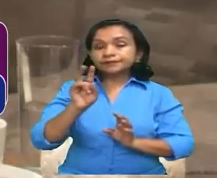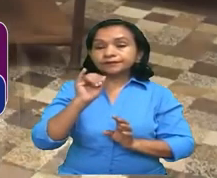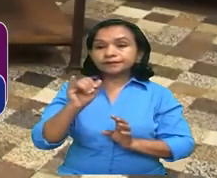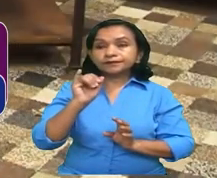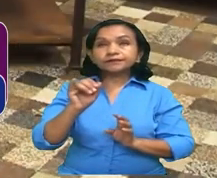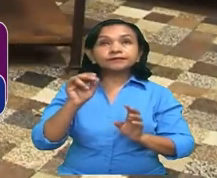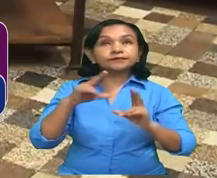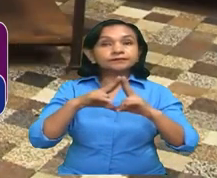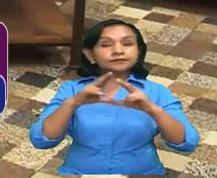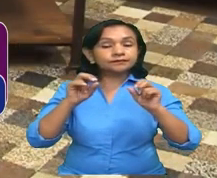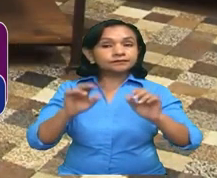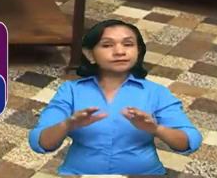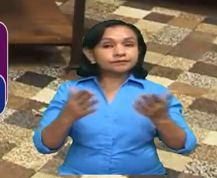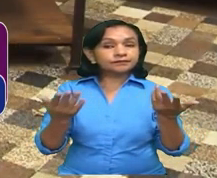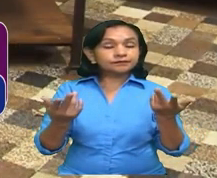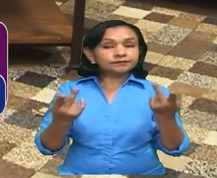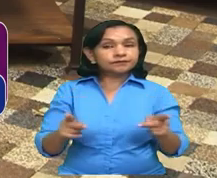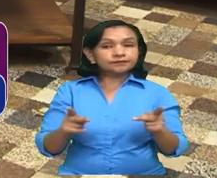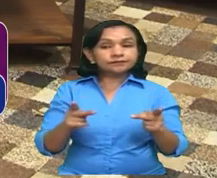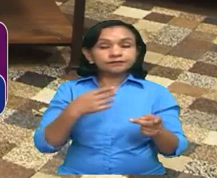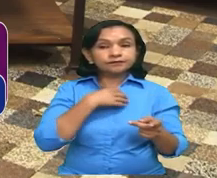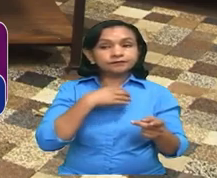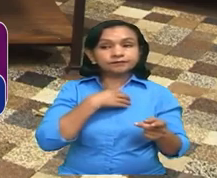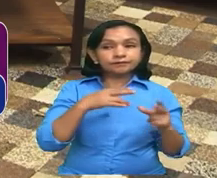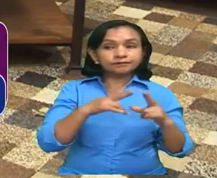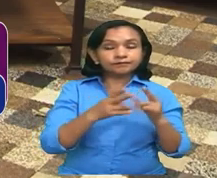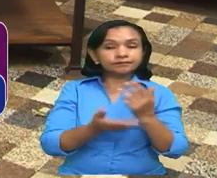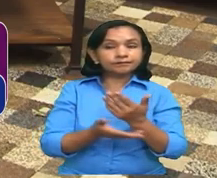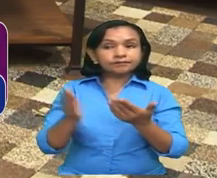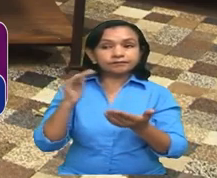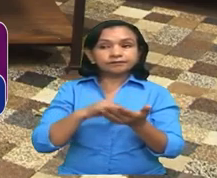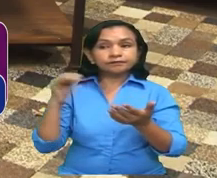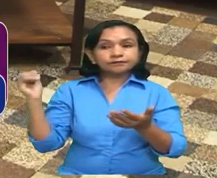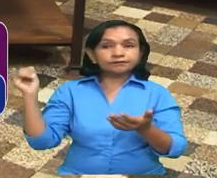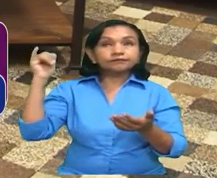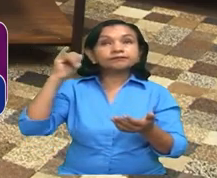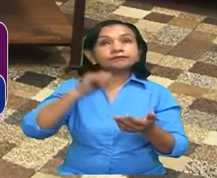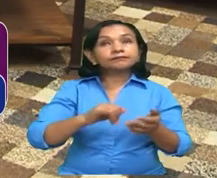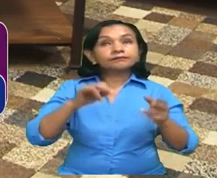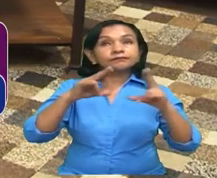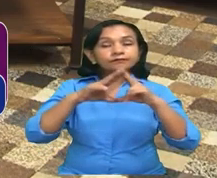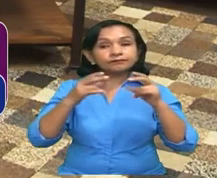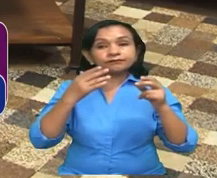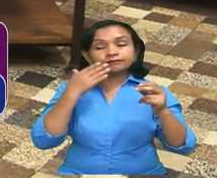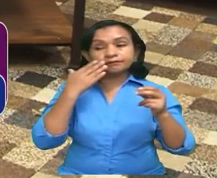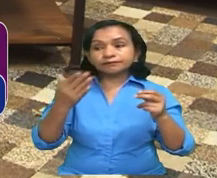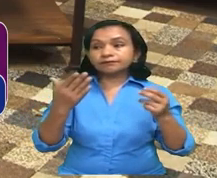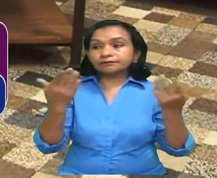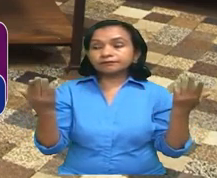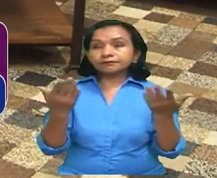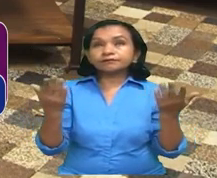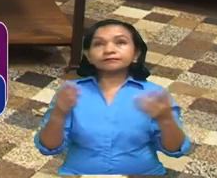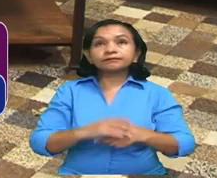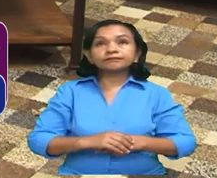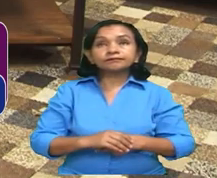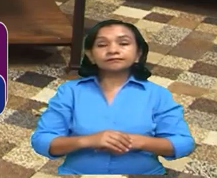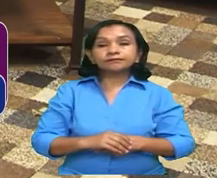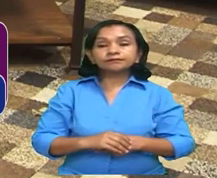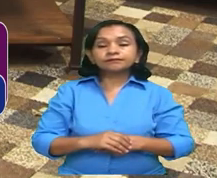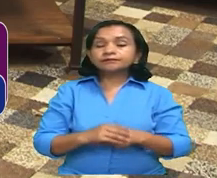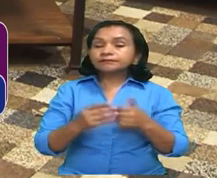un vistazo desde que te bajan del barco, qué es lo que pueden hallar en nuestro país en las escasas horas que van a estar